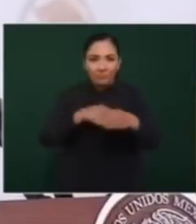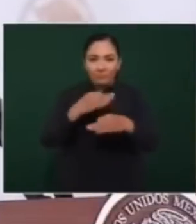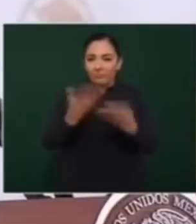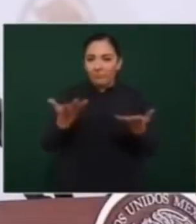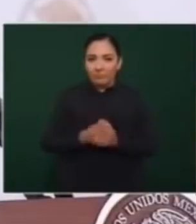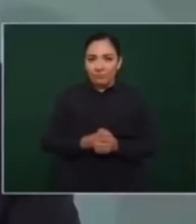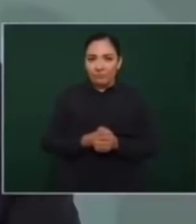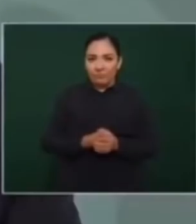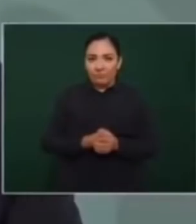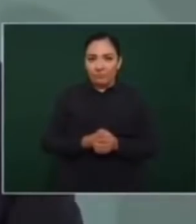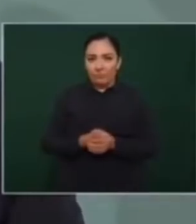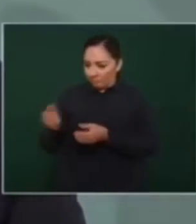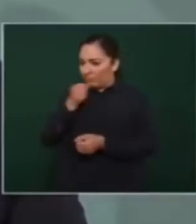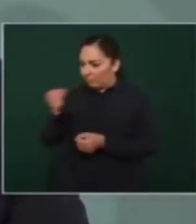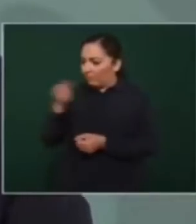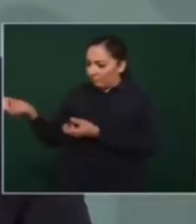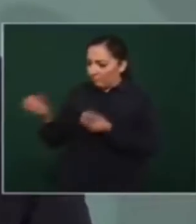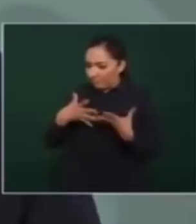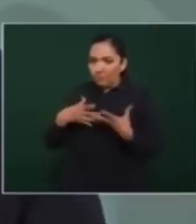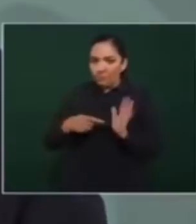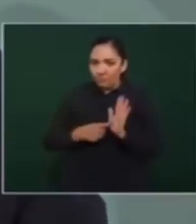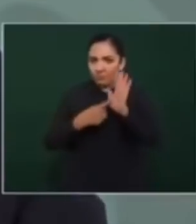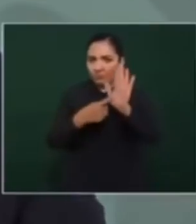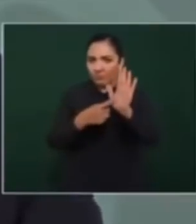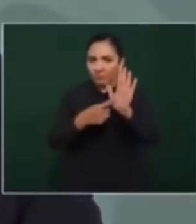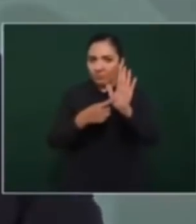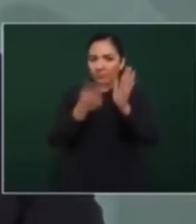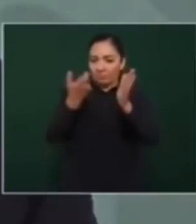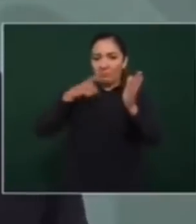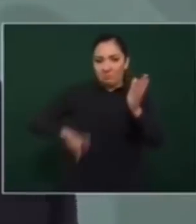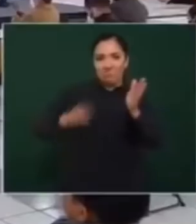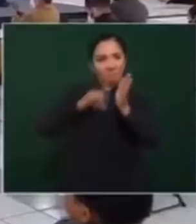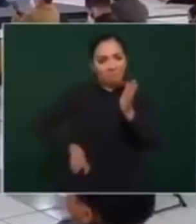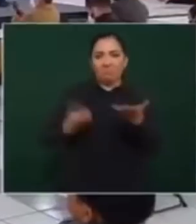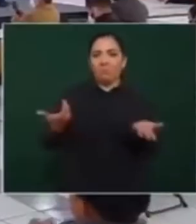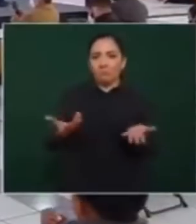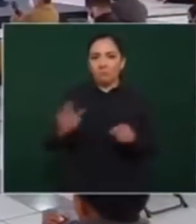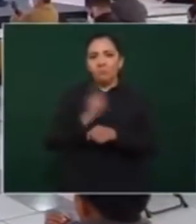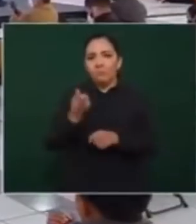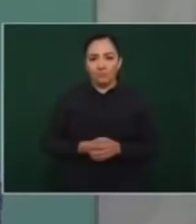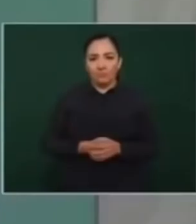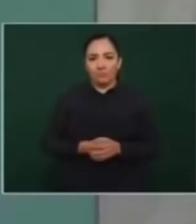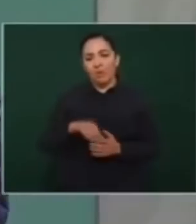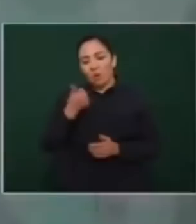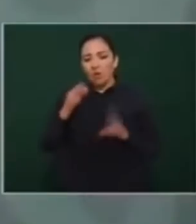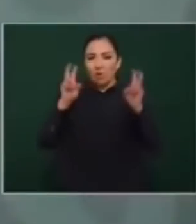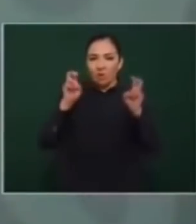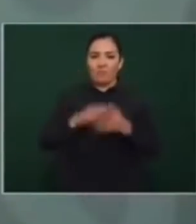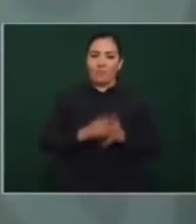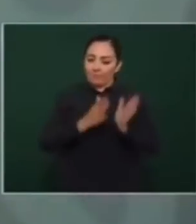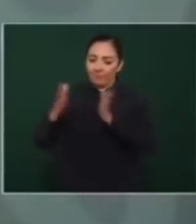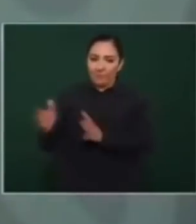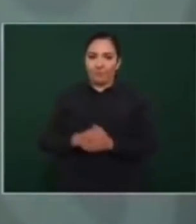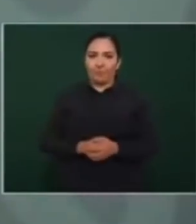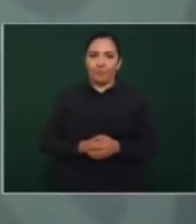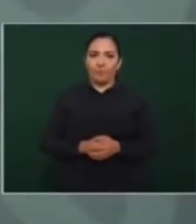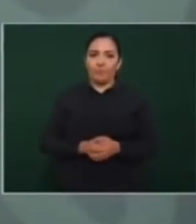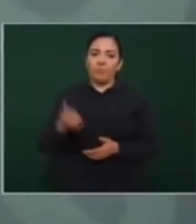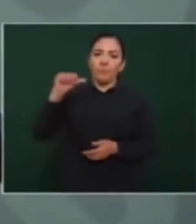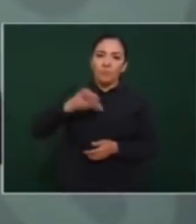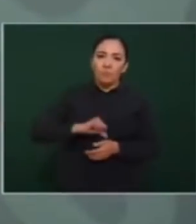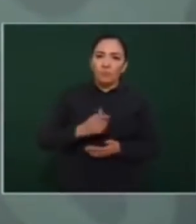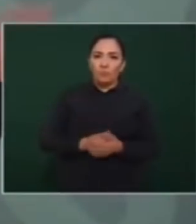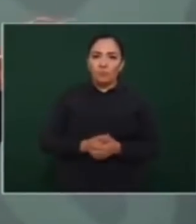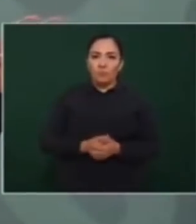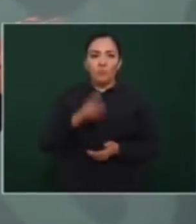dar a conocer estos ingresos? ¿Por qué nada más los servidores públicos? Hoy aparece en